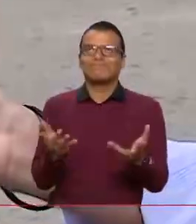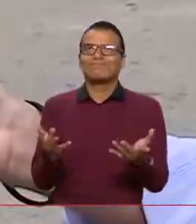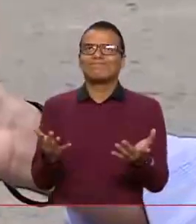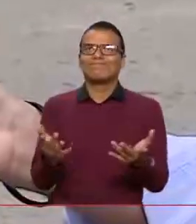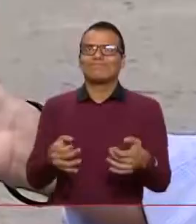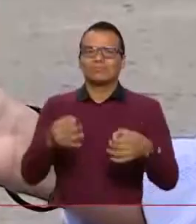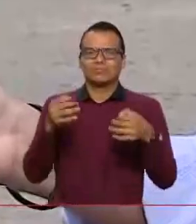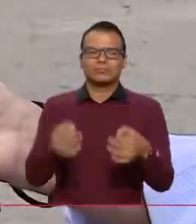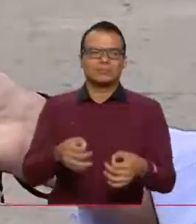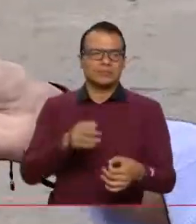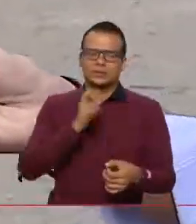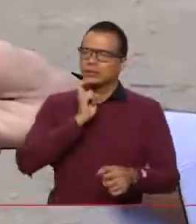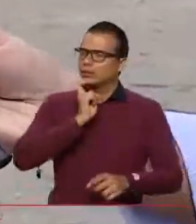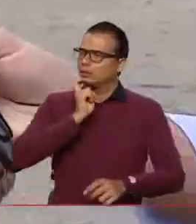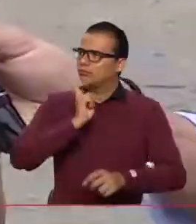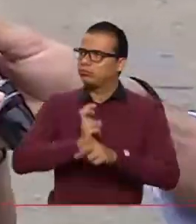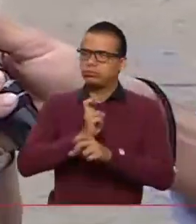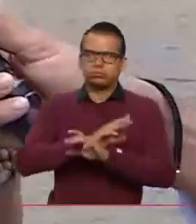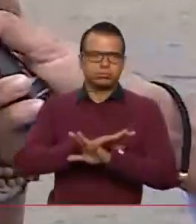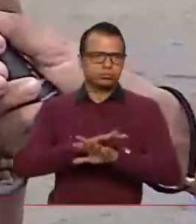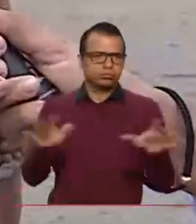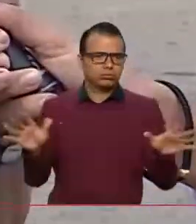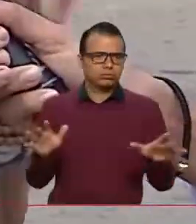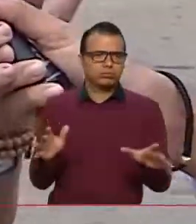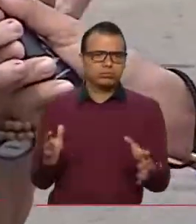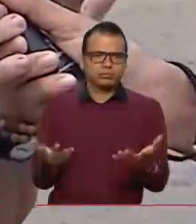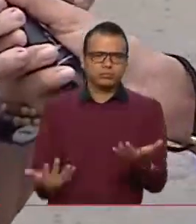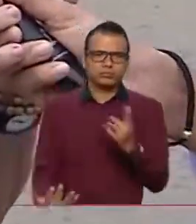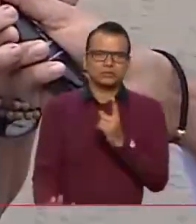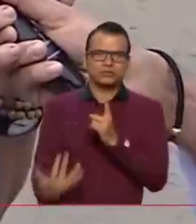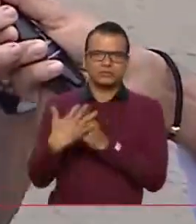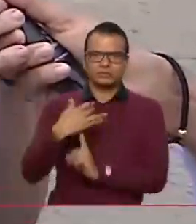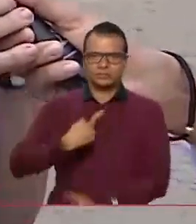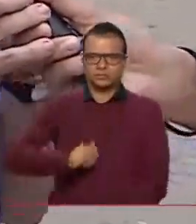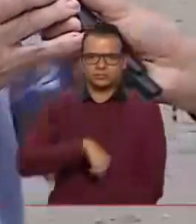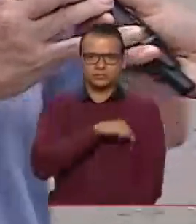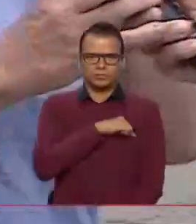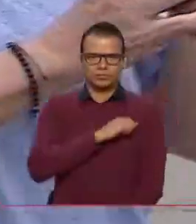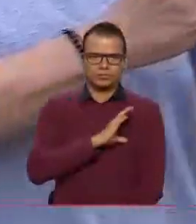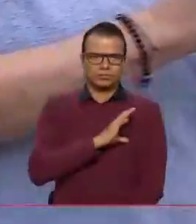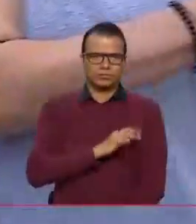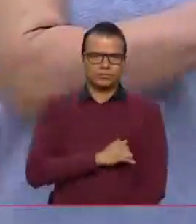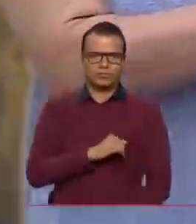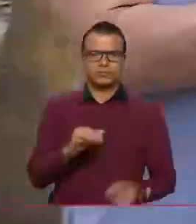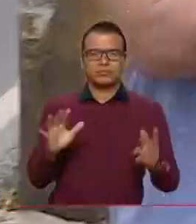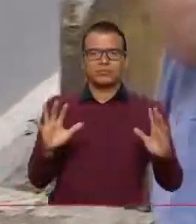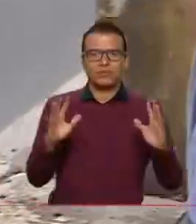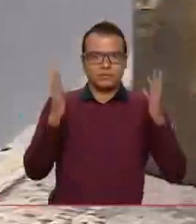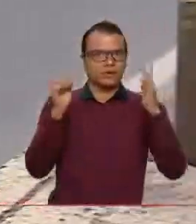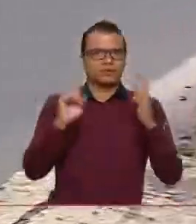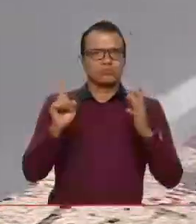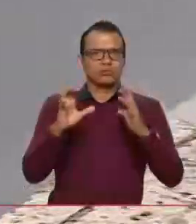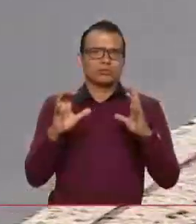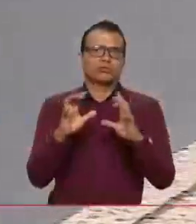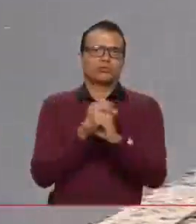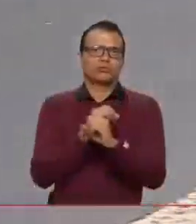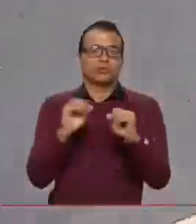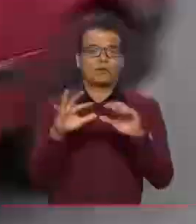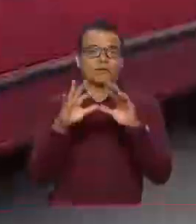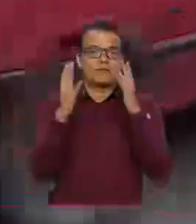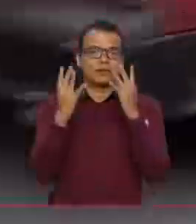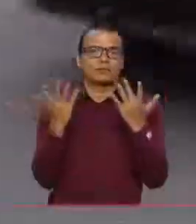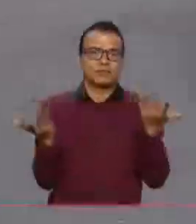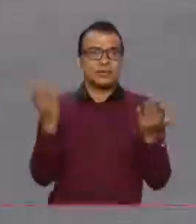la pesadilla de tener que padecer lo que nosotros llamamos la feria oscura, de la cual nadie habla.